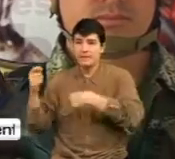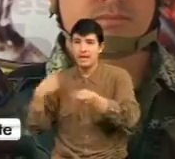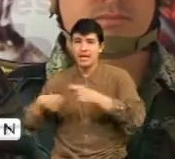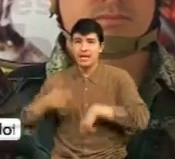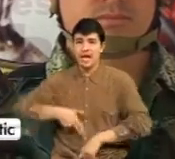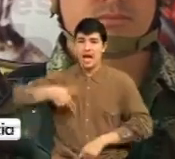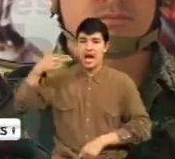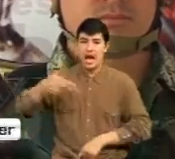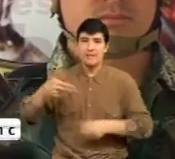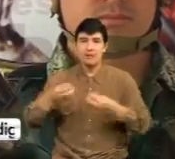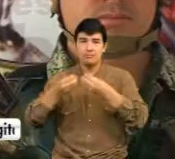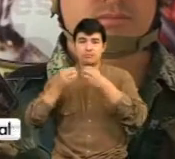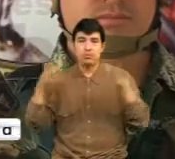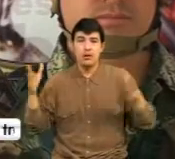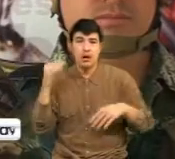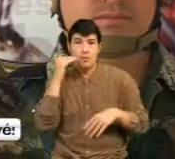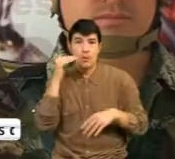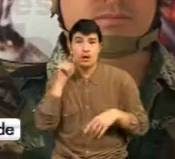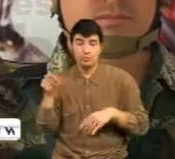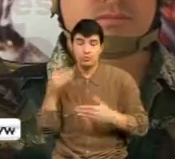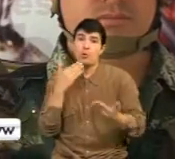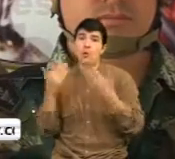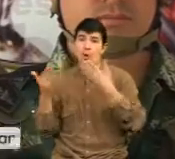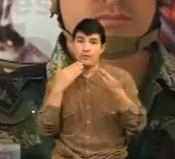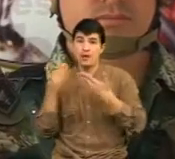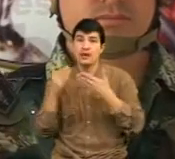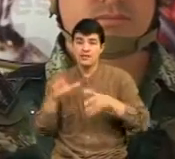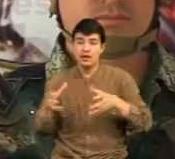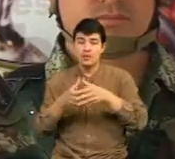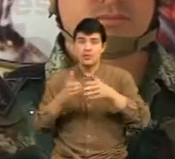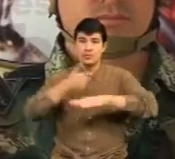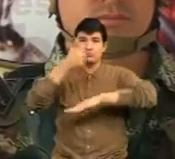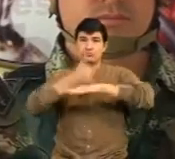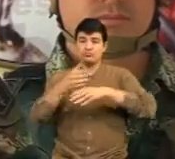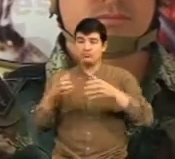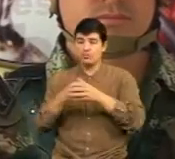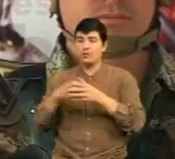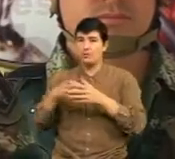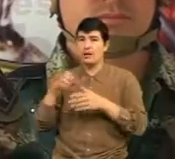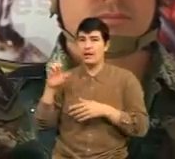explosivos, mujer de confianza de los principales cabecillas del Frente de Guerra Darío